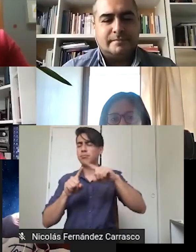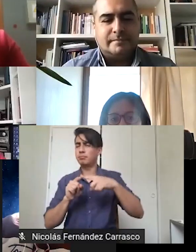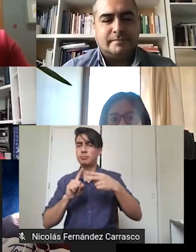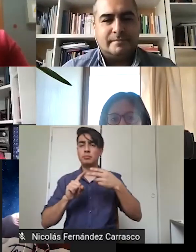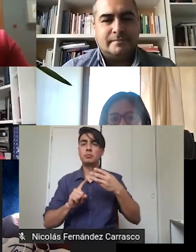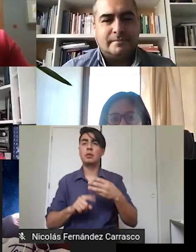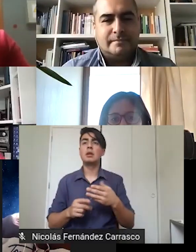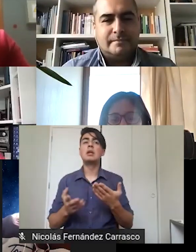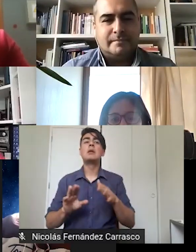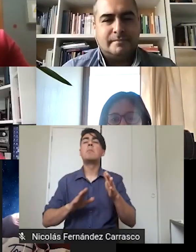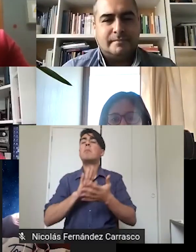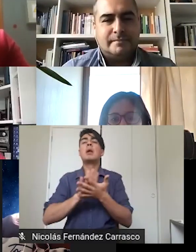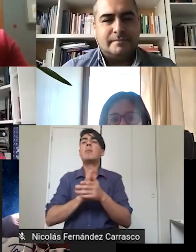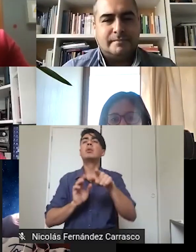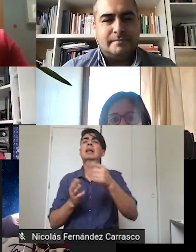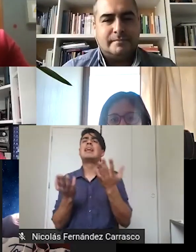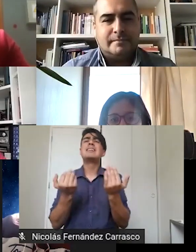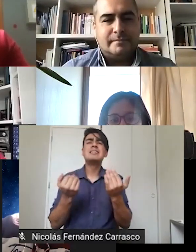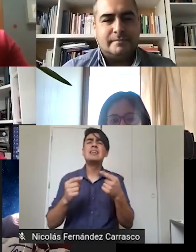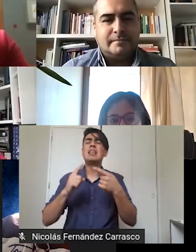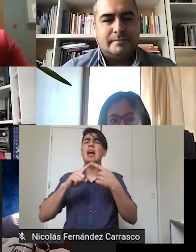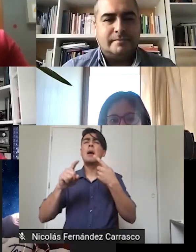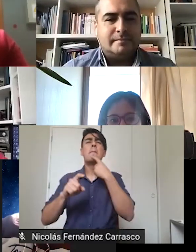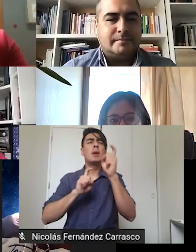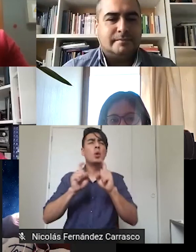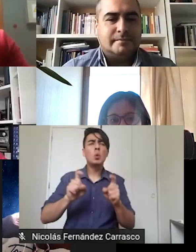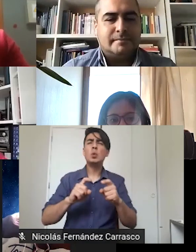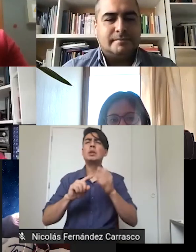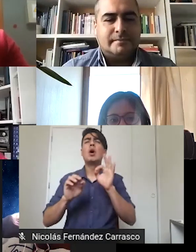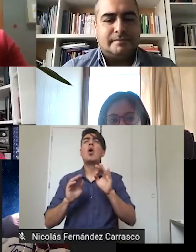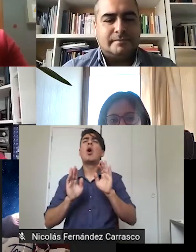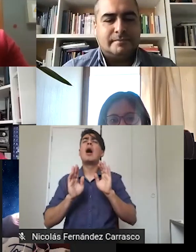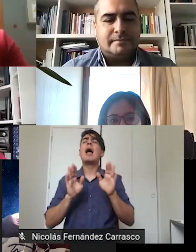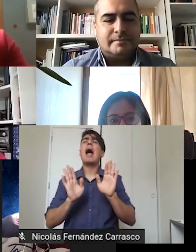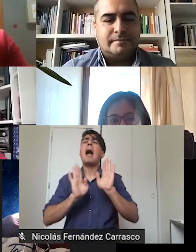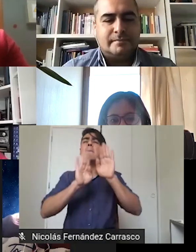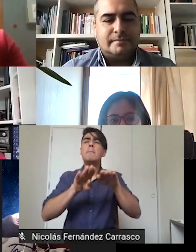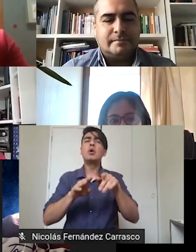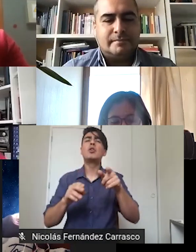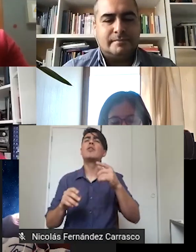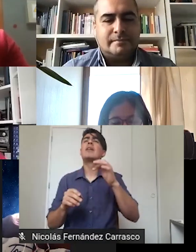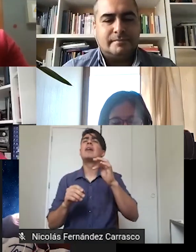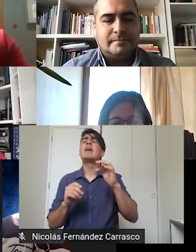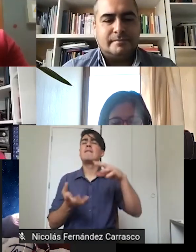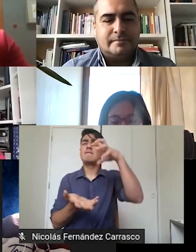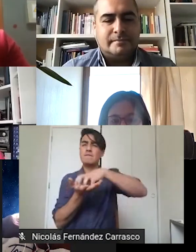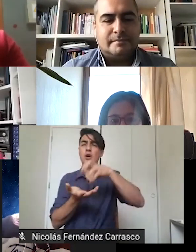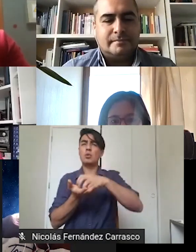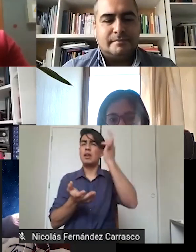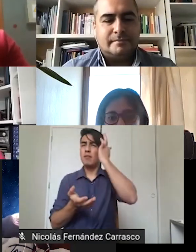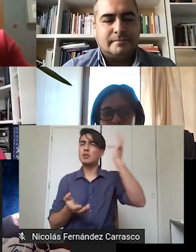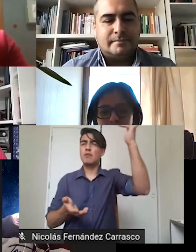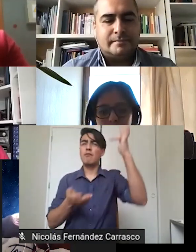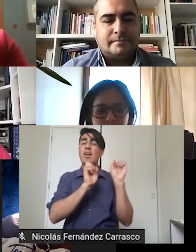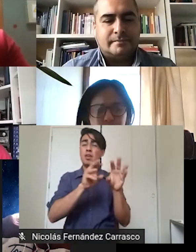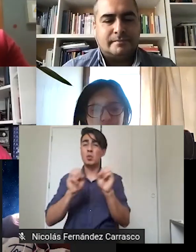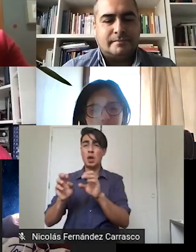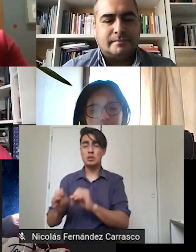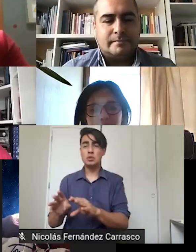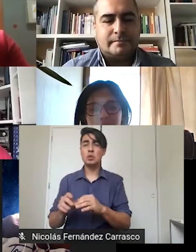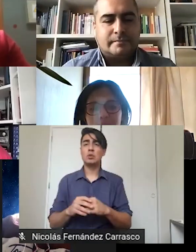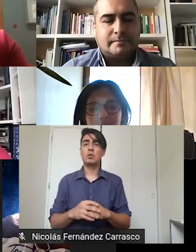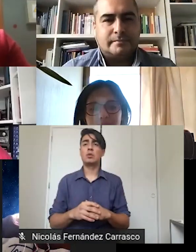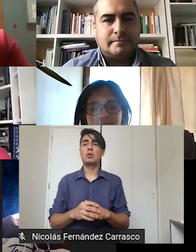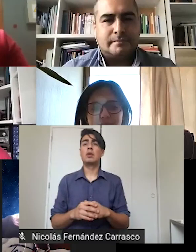y Educación para que sigamos trabajando. Esta iniciativa la vamos a implementar en una línea